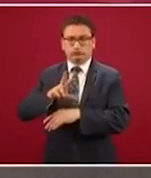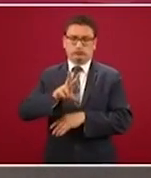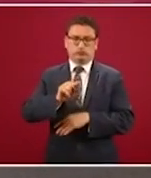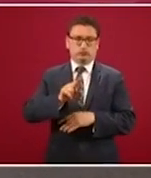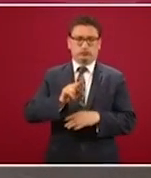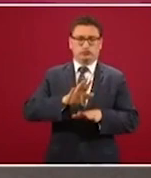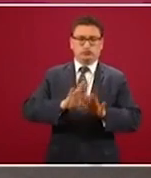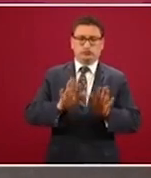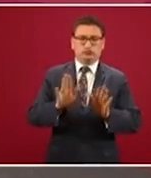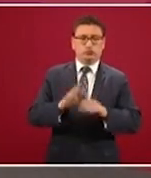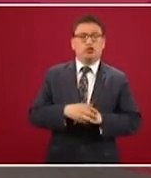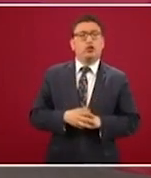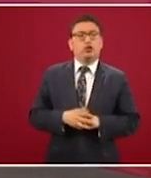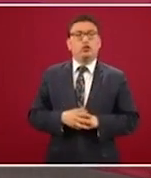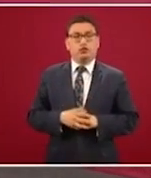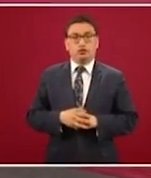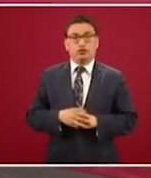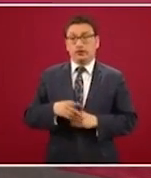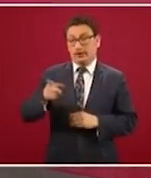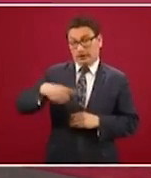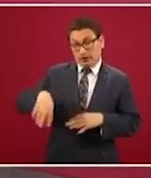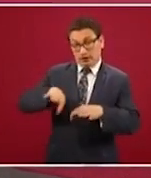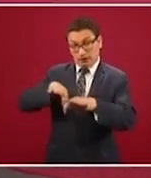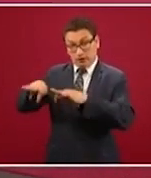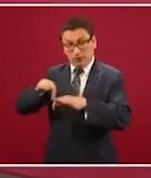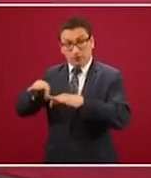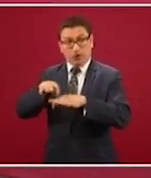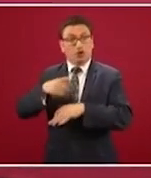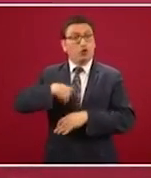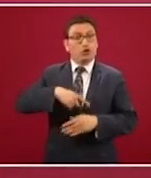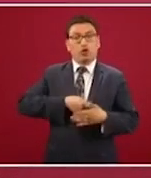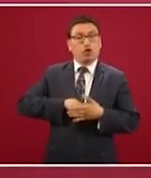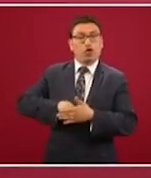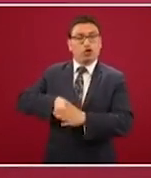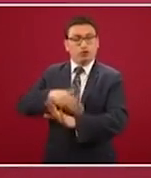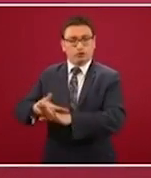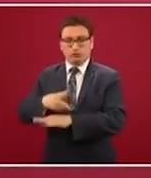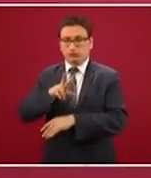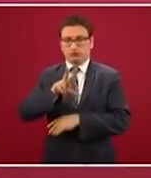influir en contra de los trabajadores, sino que